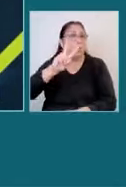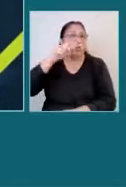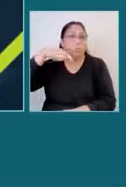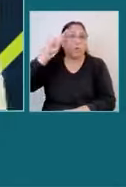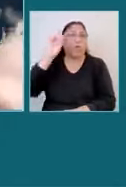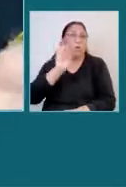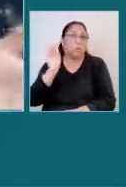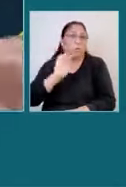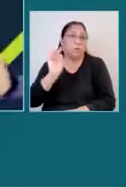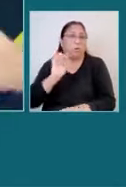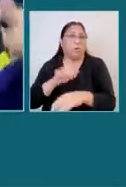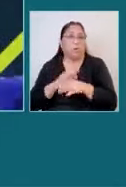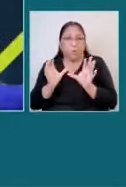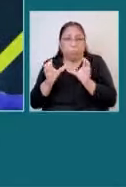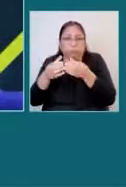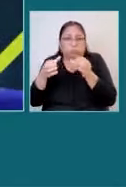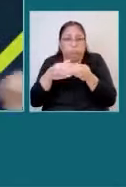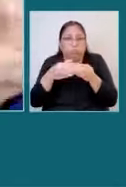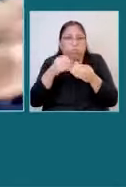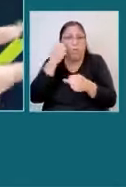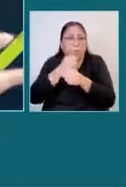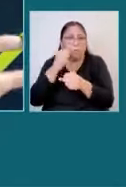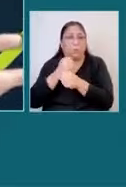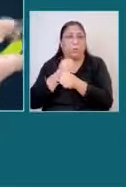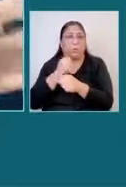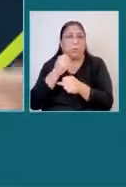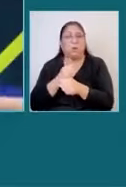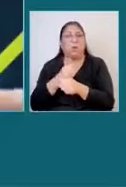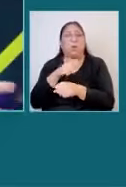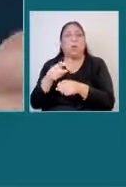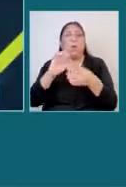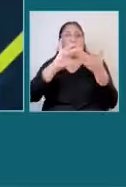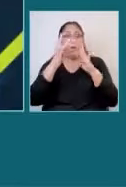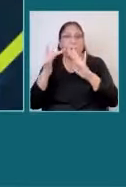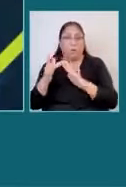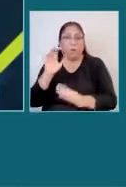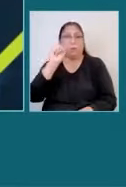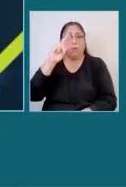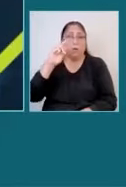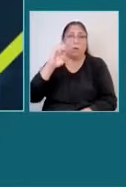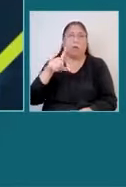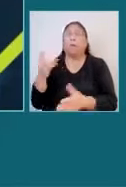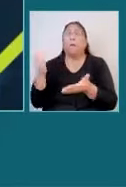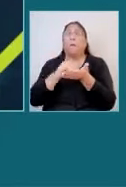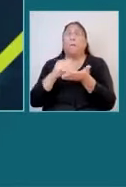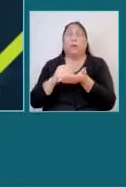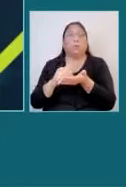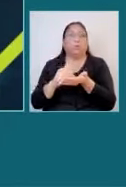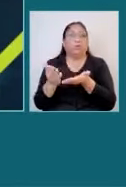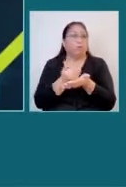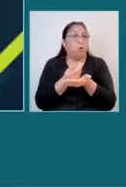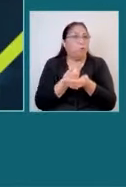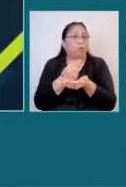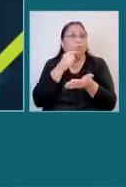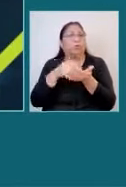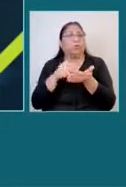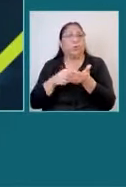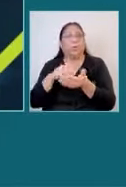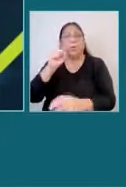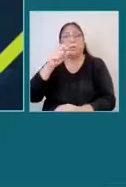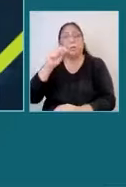$2 millones en conglomerados entre lo que se ha levantado con la red Ángel, más los fondos que han venido del Startup Perú,